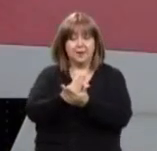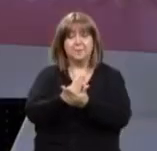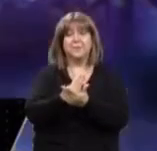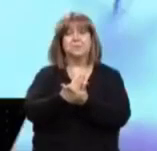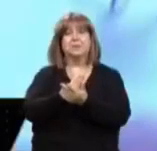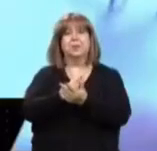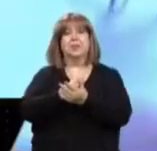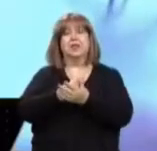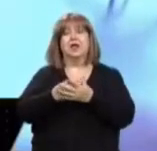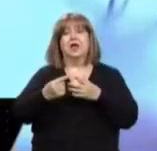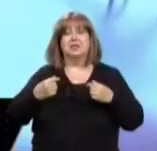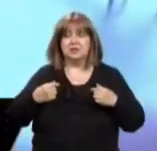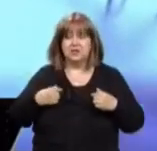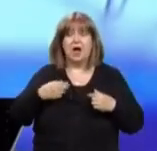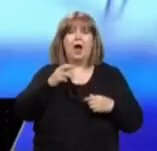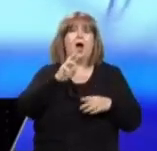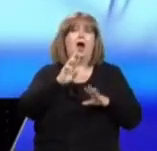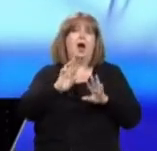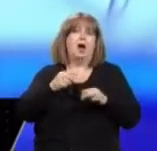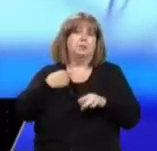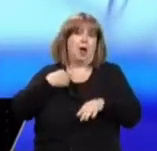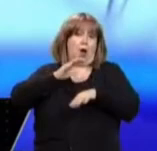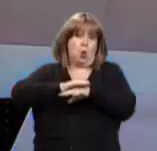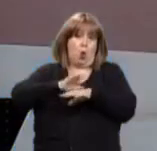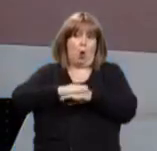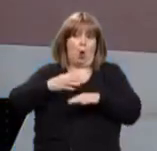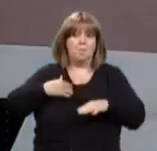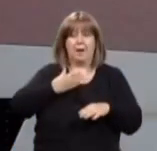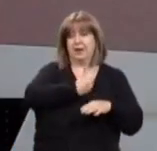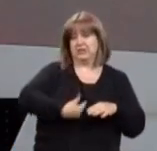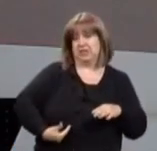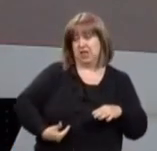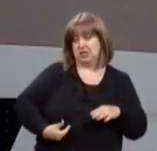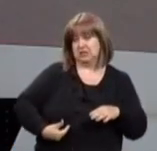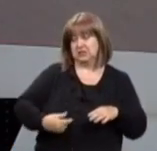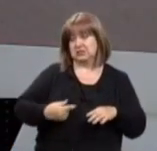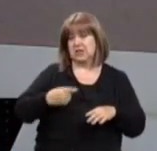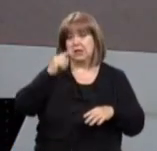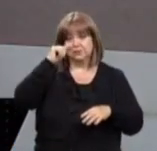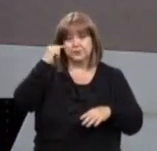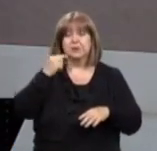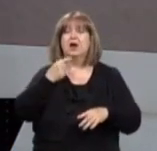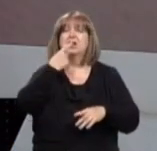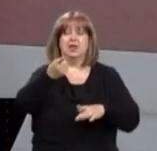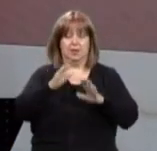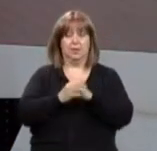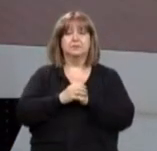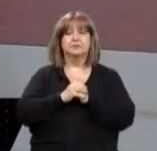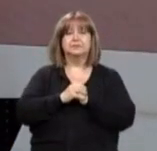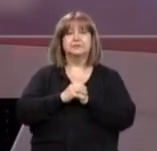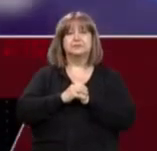anterior. La gestión algo anterior, así. Que todavía estamos remontando, dijo. ¿Qué dijo Cerruti? ¿Que no había inflación antes de Macri? Sí, no fue tan explícita, pero escuchémosla.